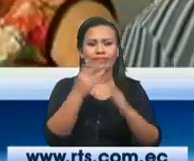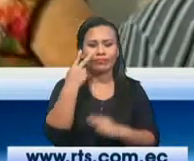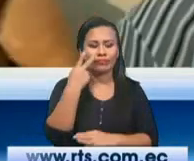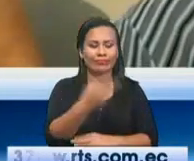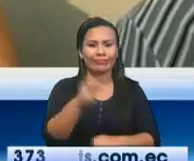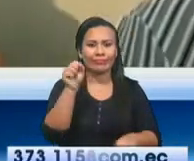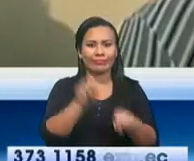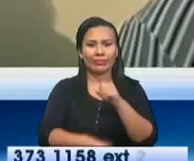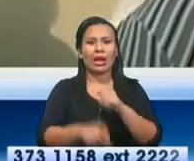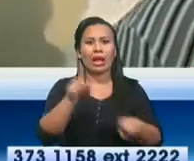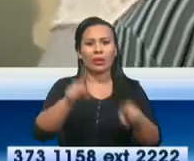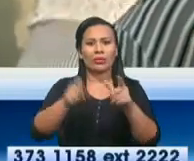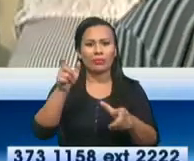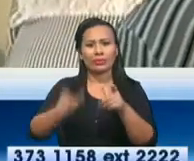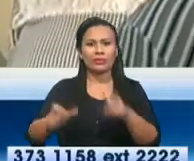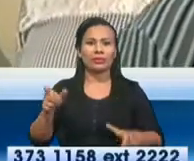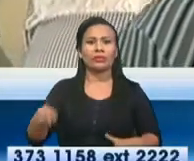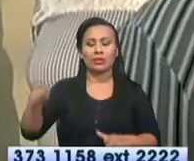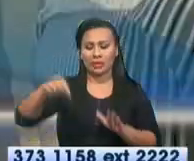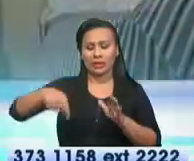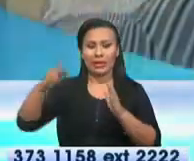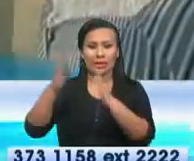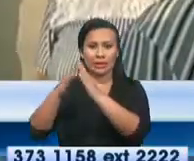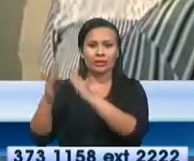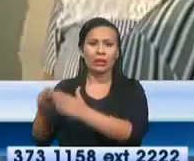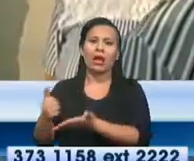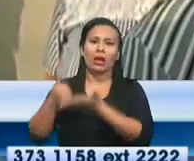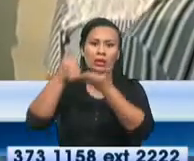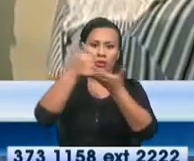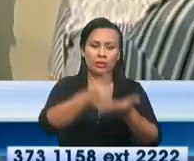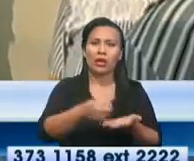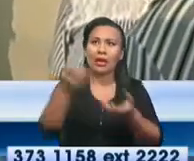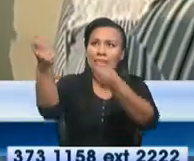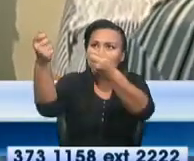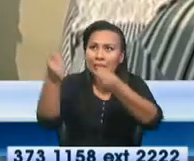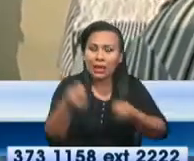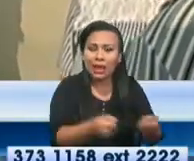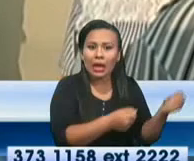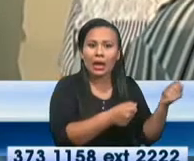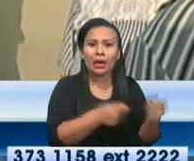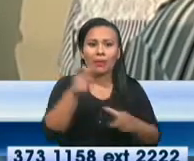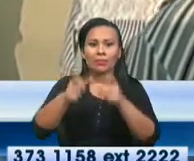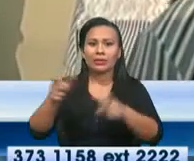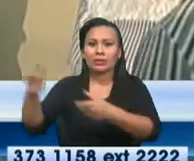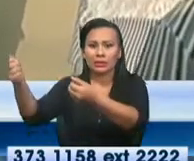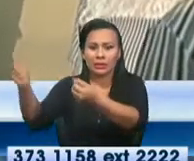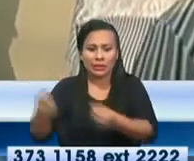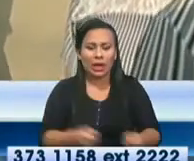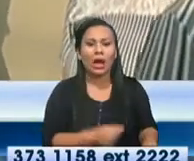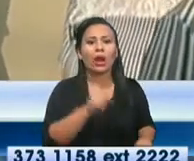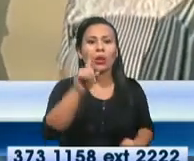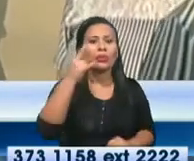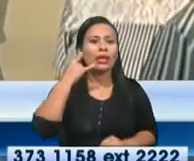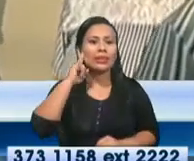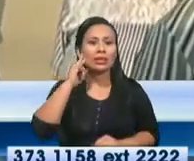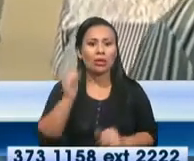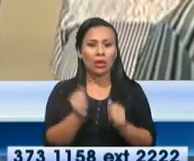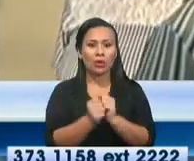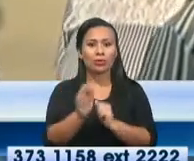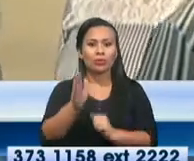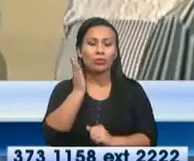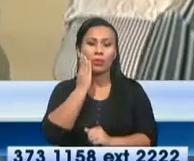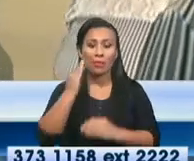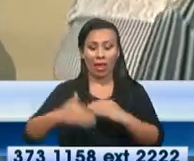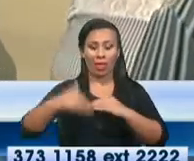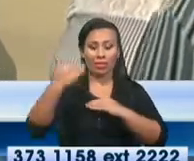Y algunas personas aquí de la ciudad le ayudaron a sacarlo, a rescatarlo, a una niña que estaba con su mamá en la parte